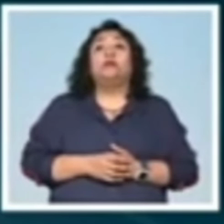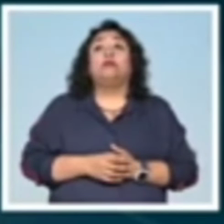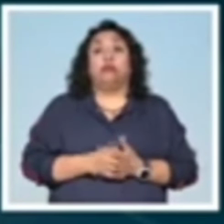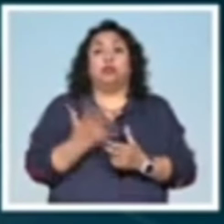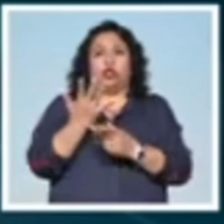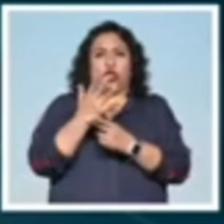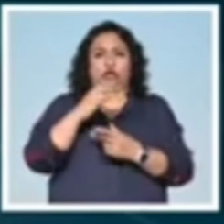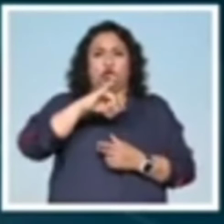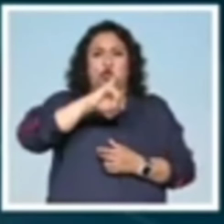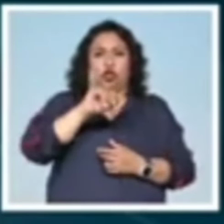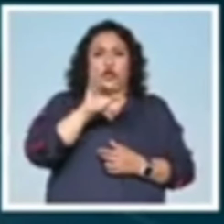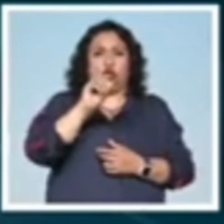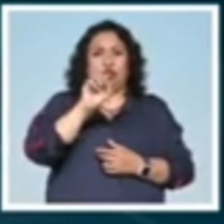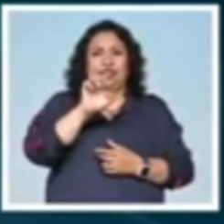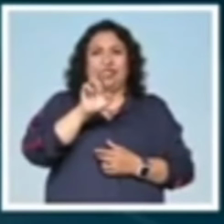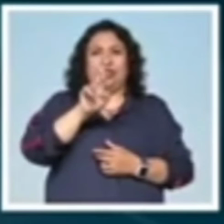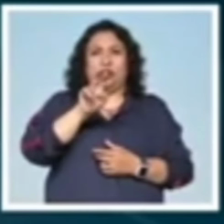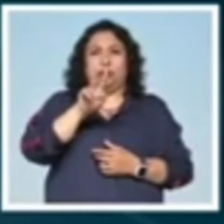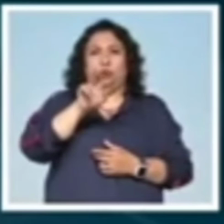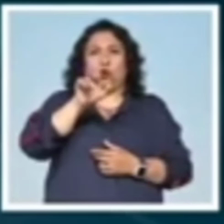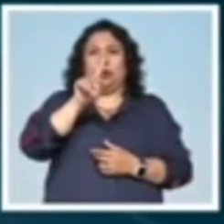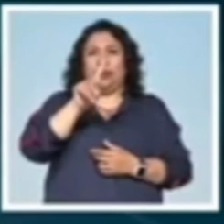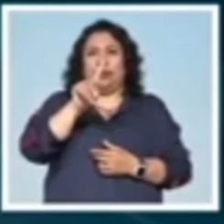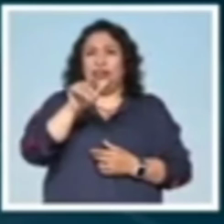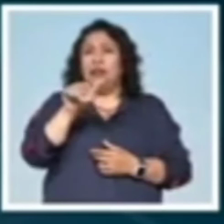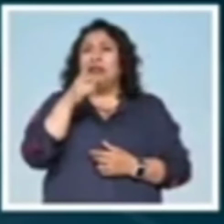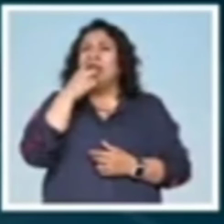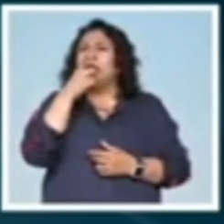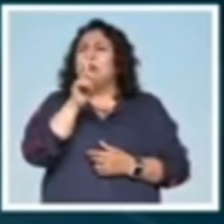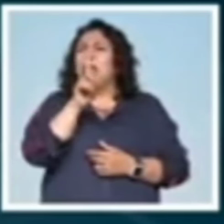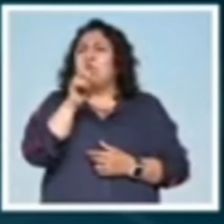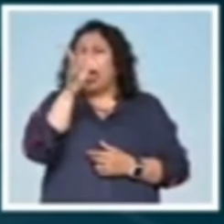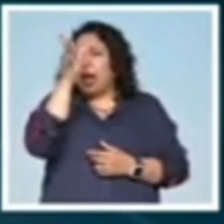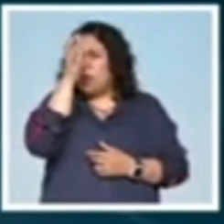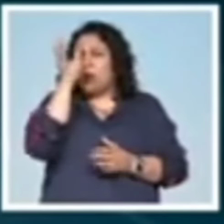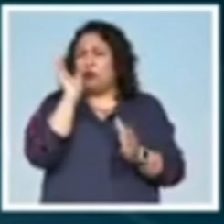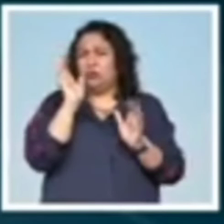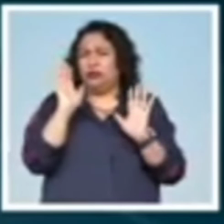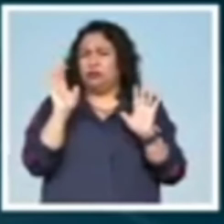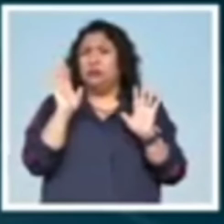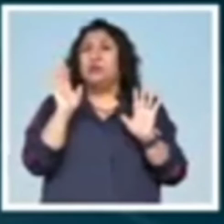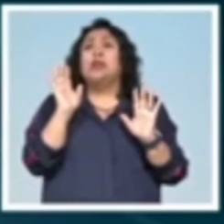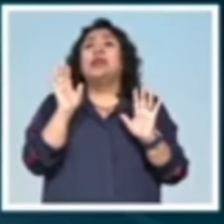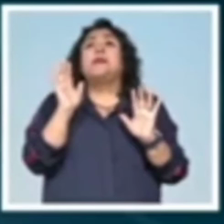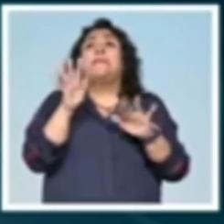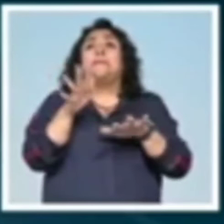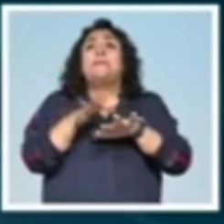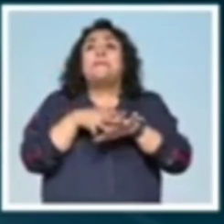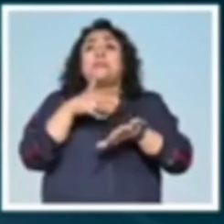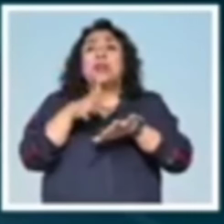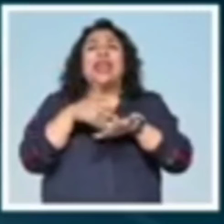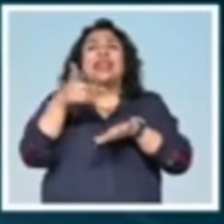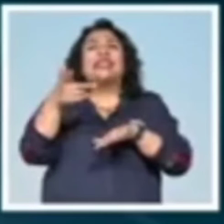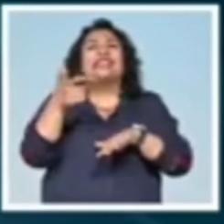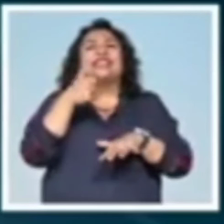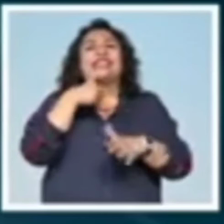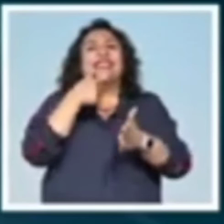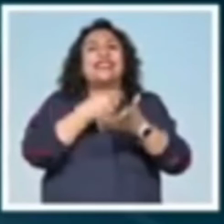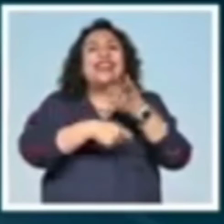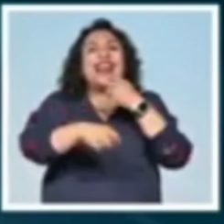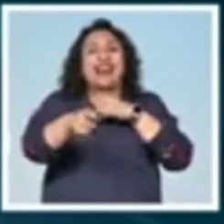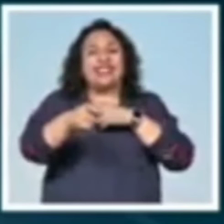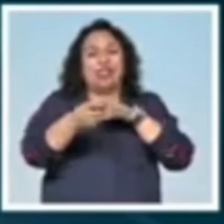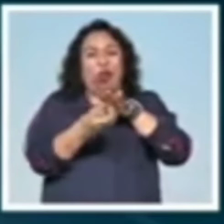decía José Revueltas con Lucas, no estoy haciendo un tratado de la comunicación, sino de los pies callosos del cartero. Es un poco